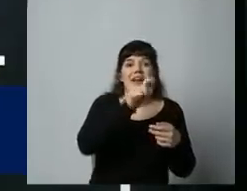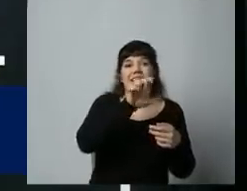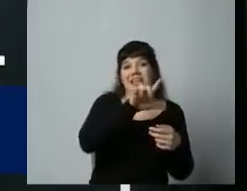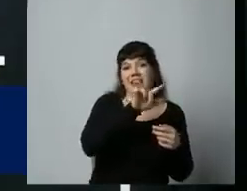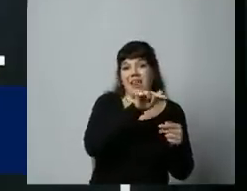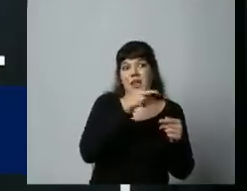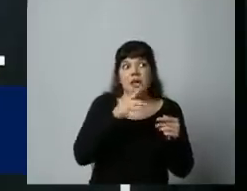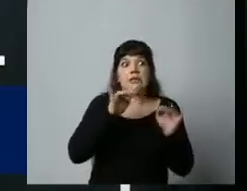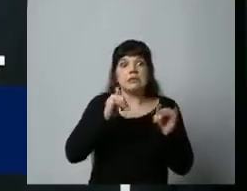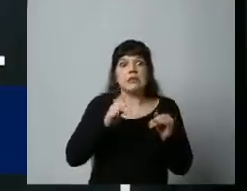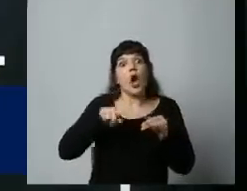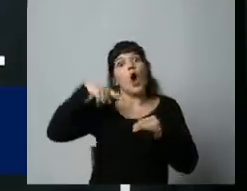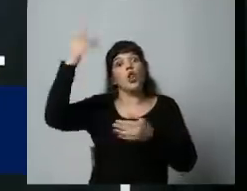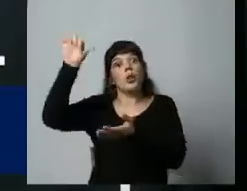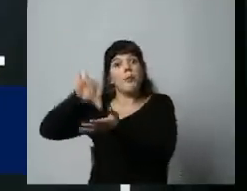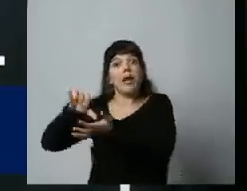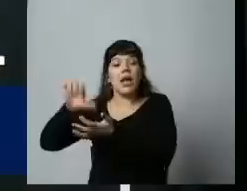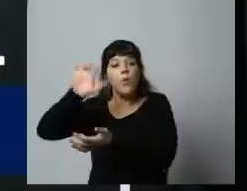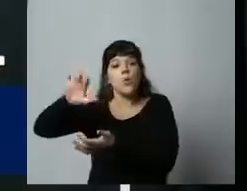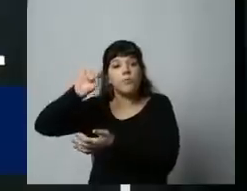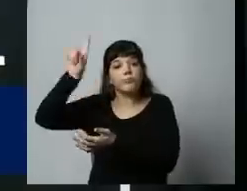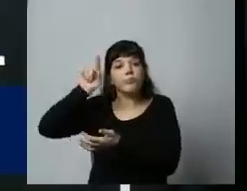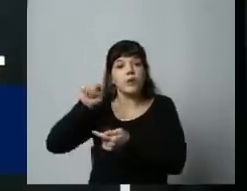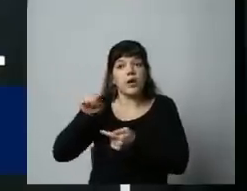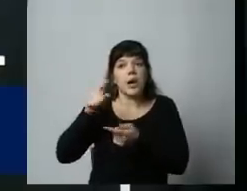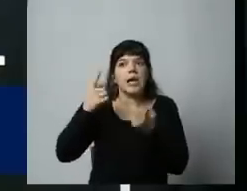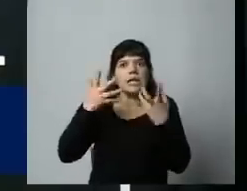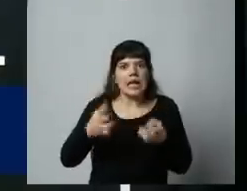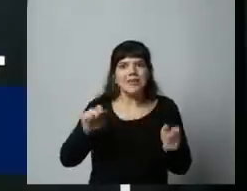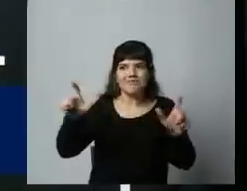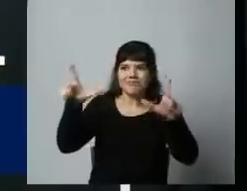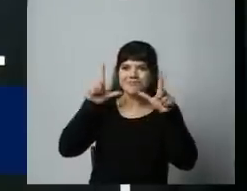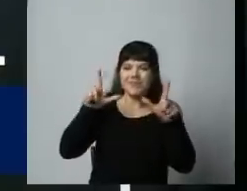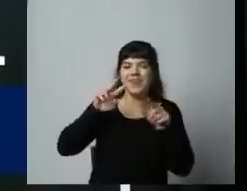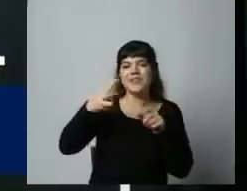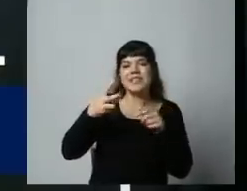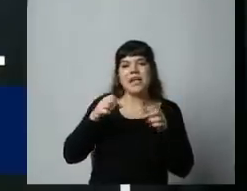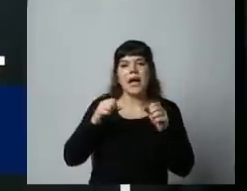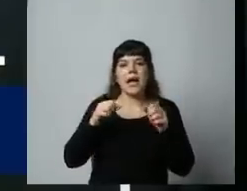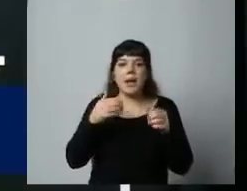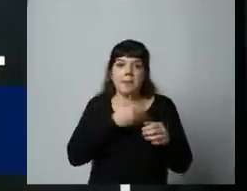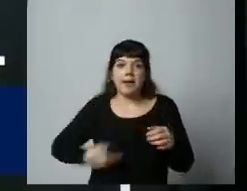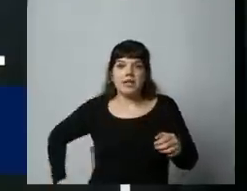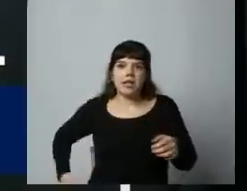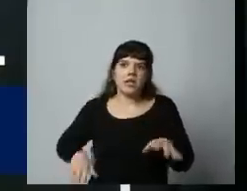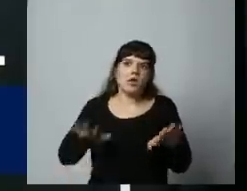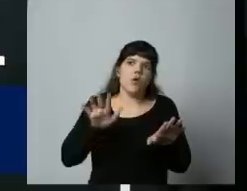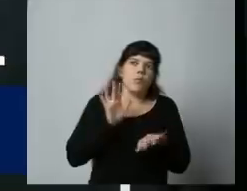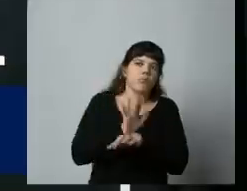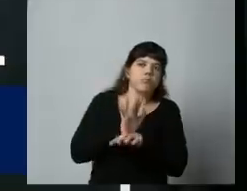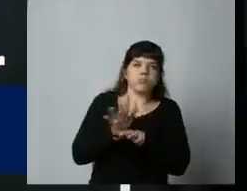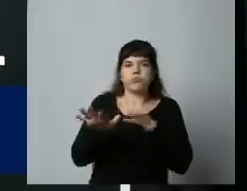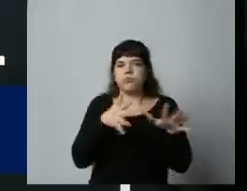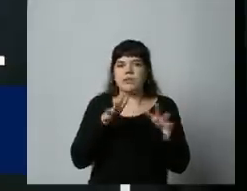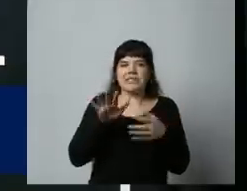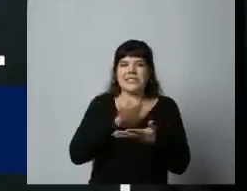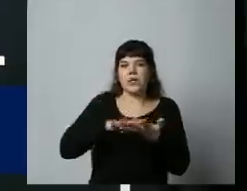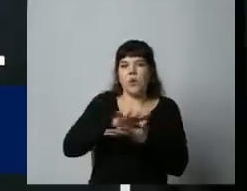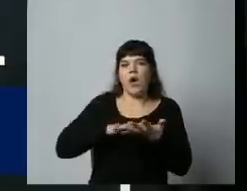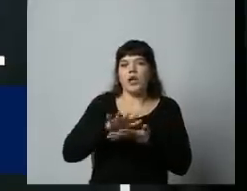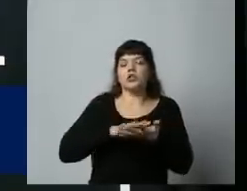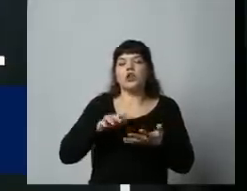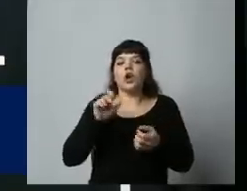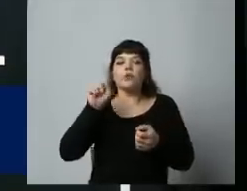está en Bélgica eh intentaba ser candidato a vicepresidente en un estilo lo que hizo la movida que hizo Cristina en